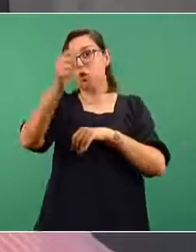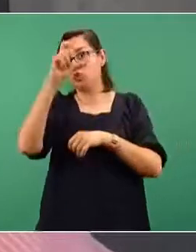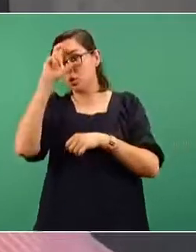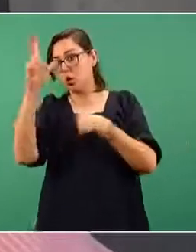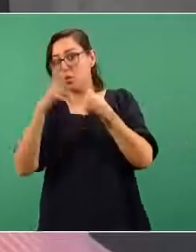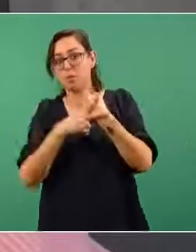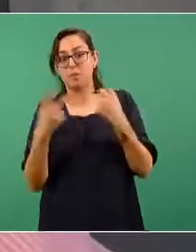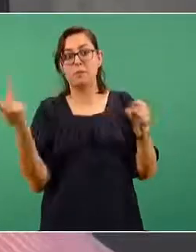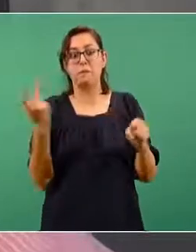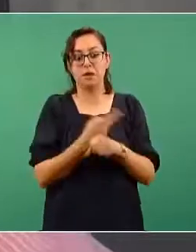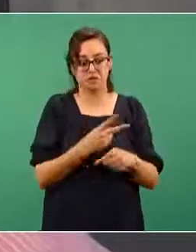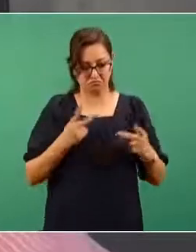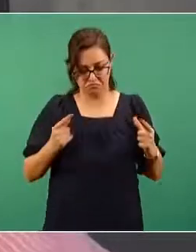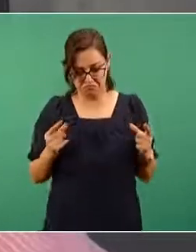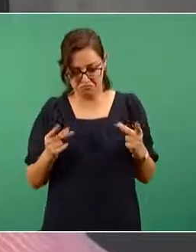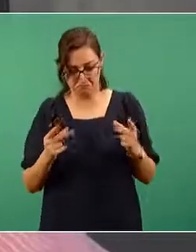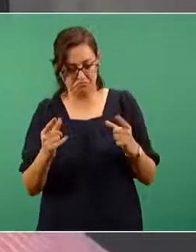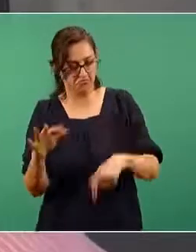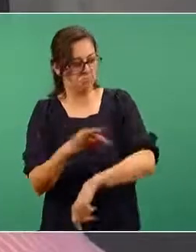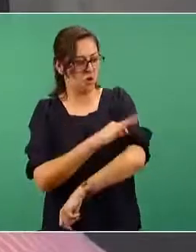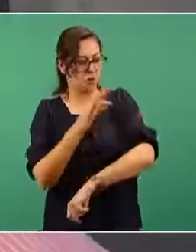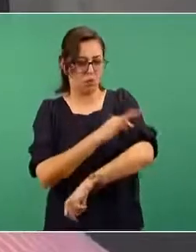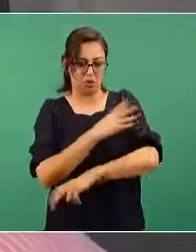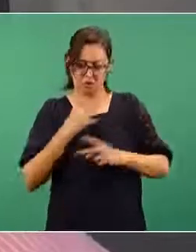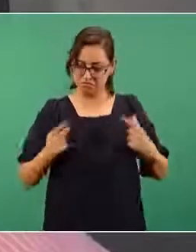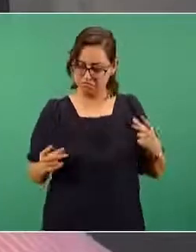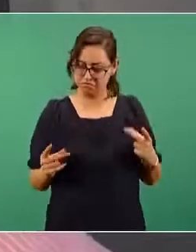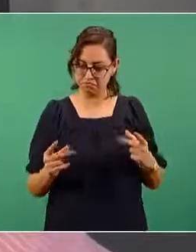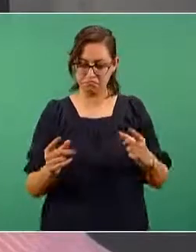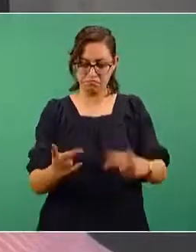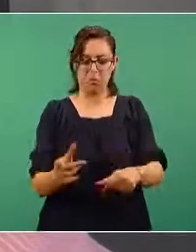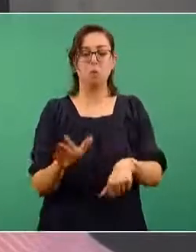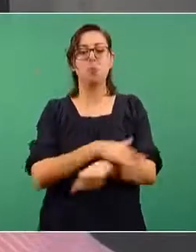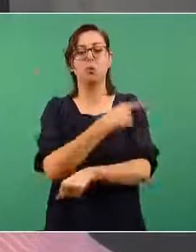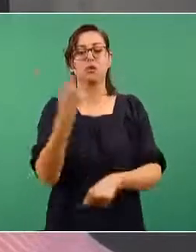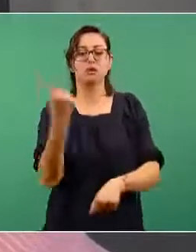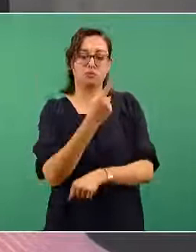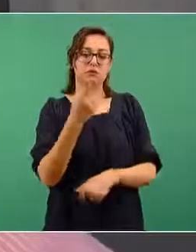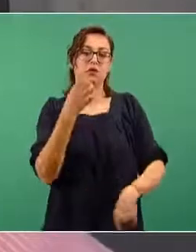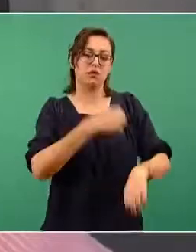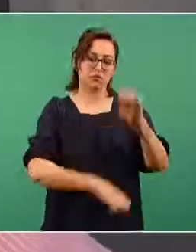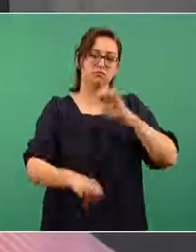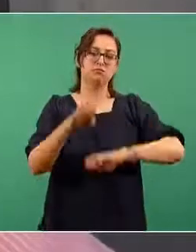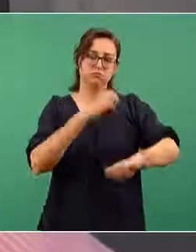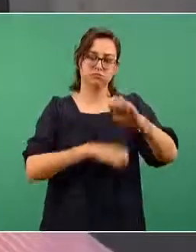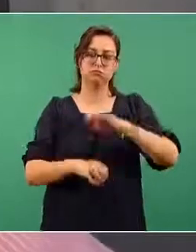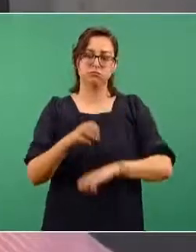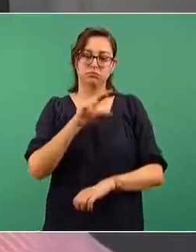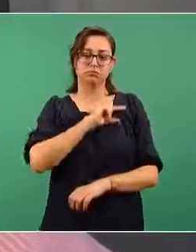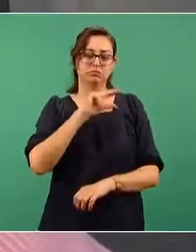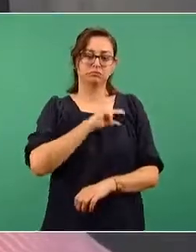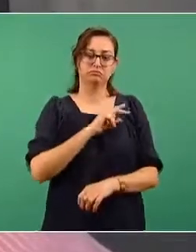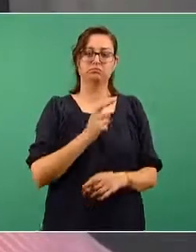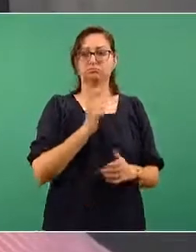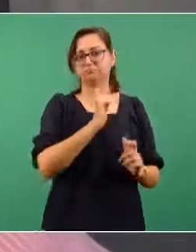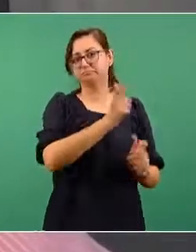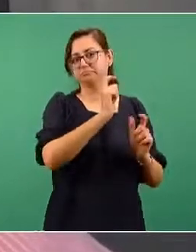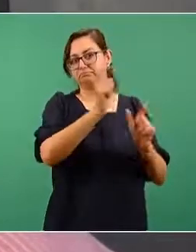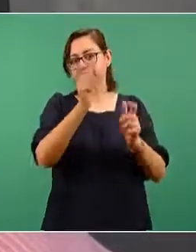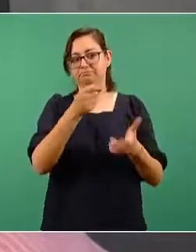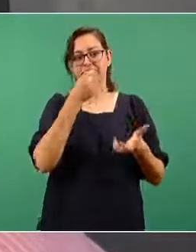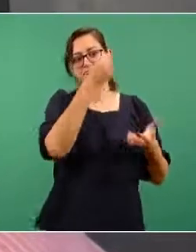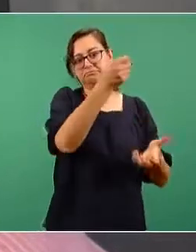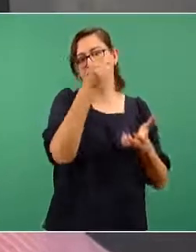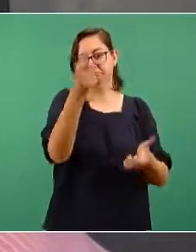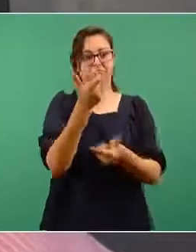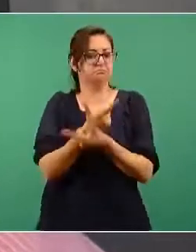desarrollo de la investigación depende de una aportación directa de financiamiento sin restricciones en muchos de los casos por